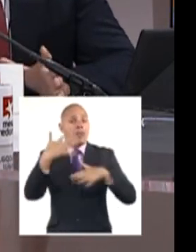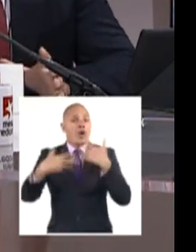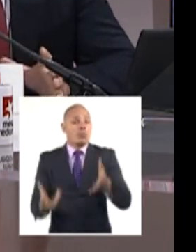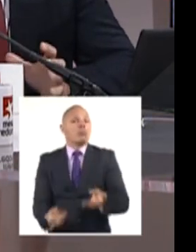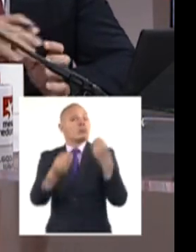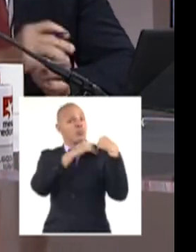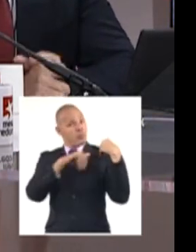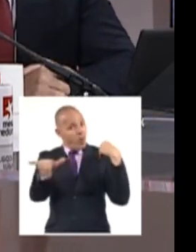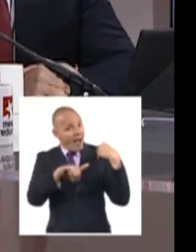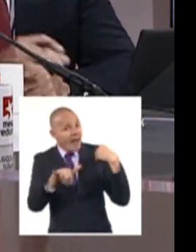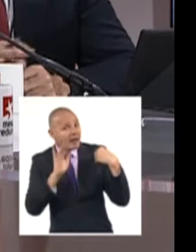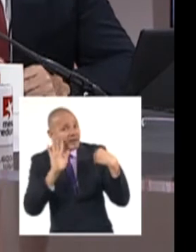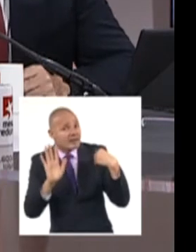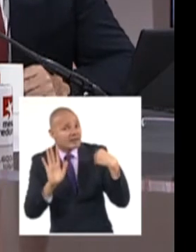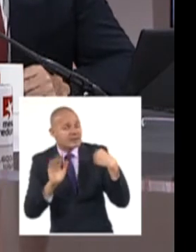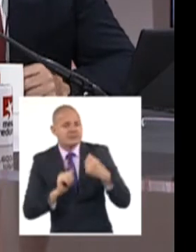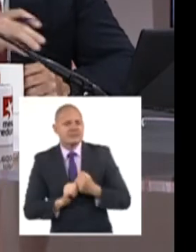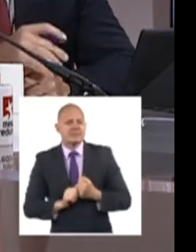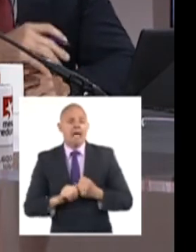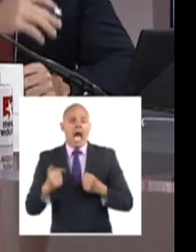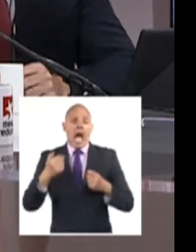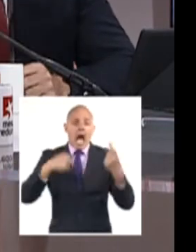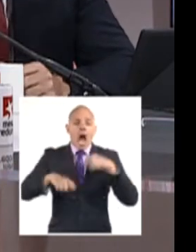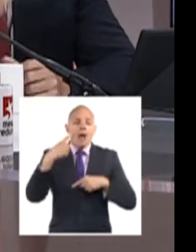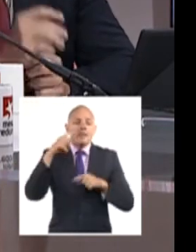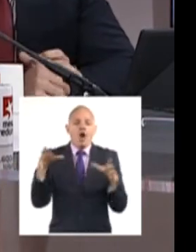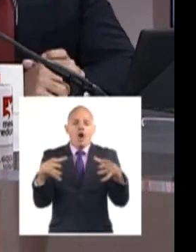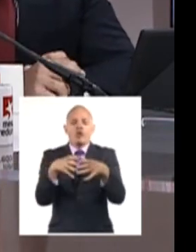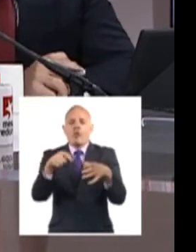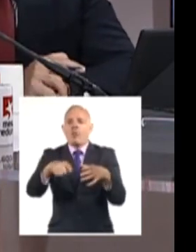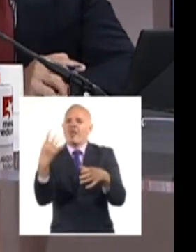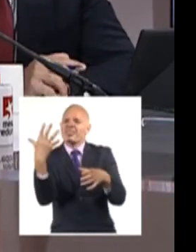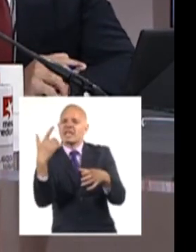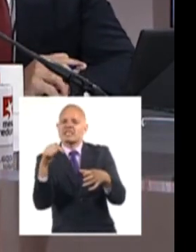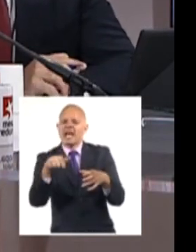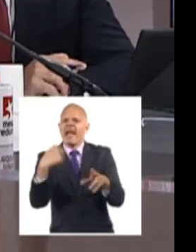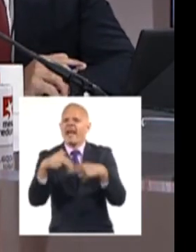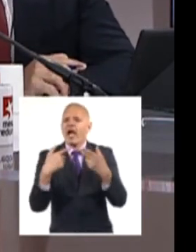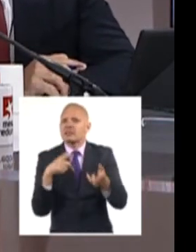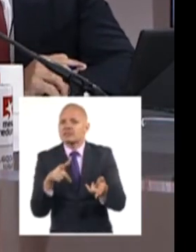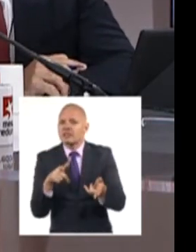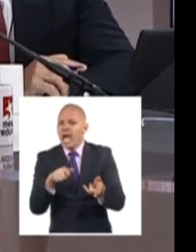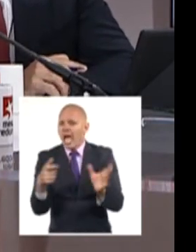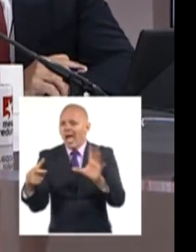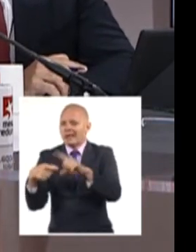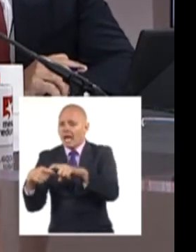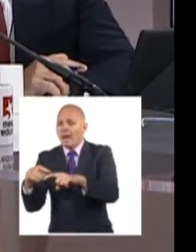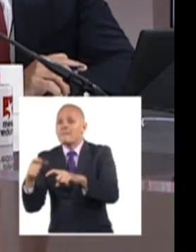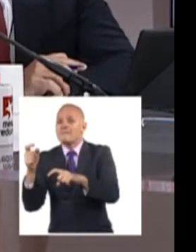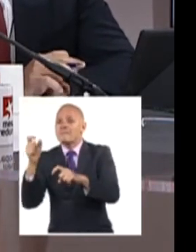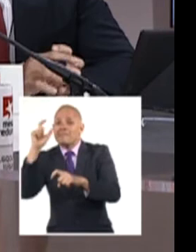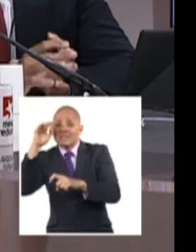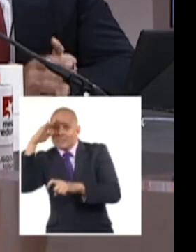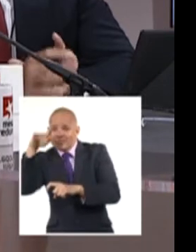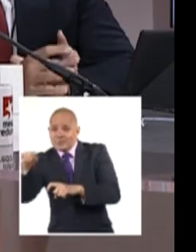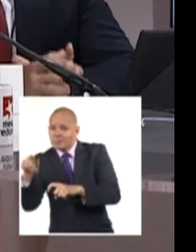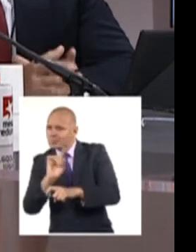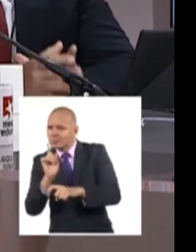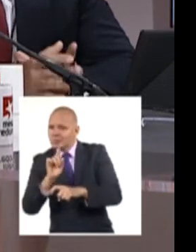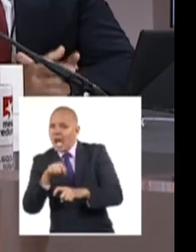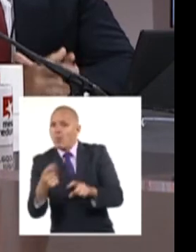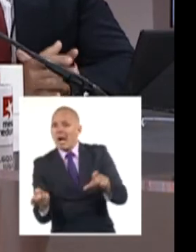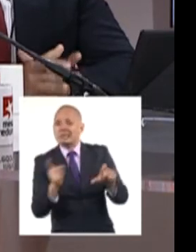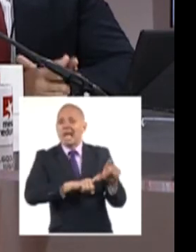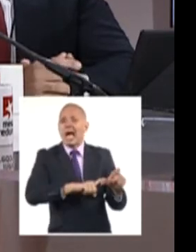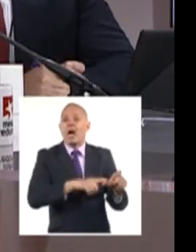aliarse a hernández a apoyar una dieta y bueno con vista un poco el futuro reestructurarse y si es y si